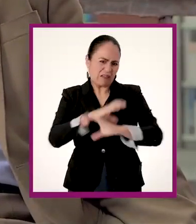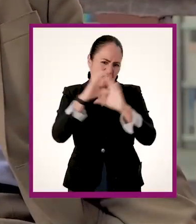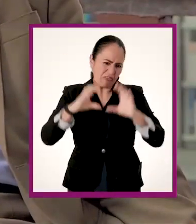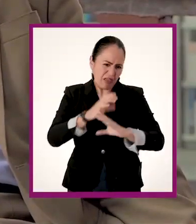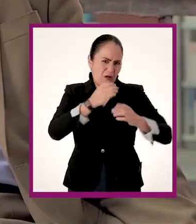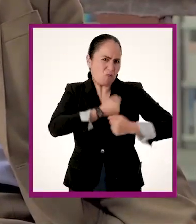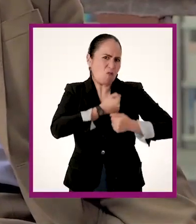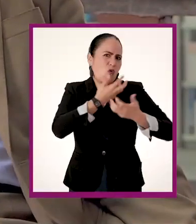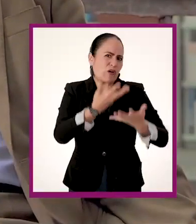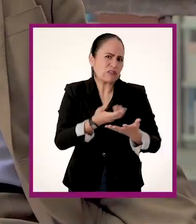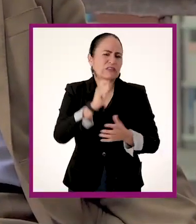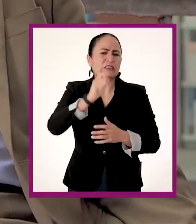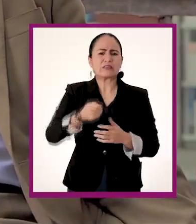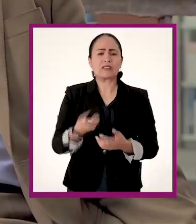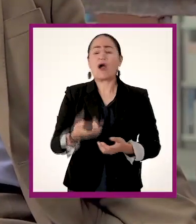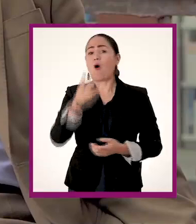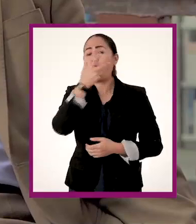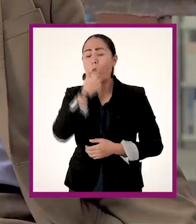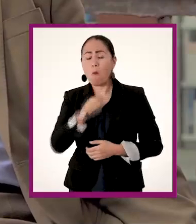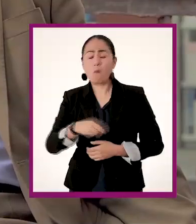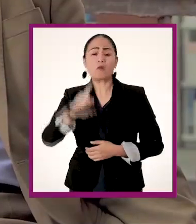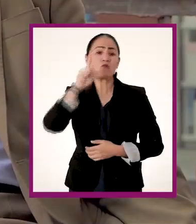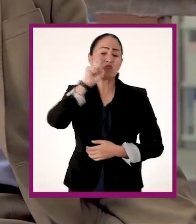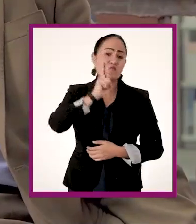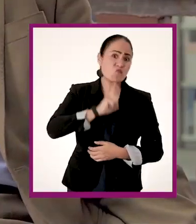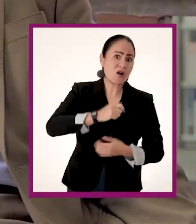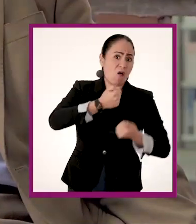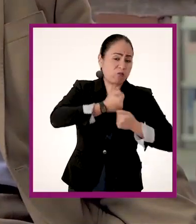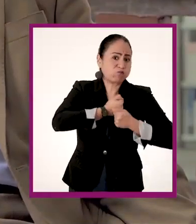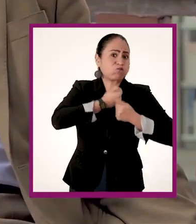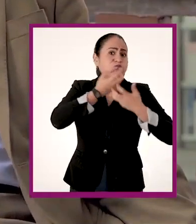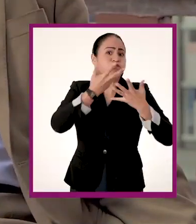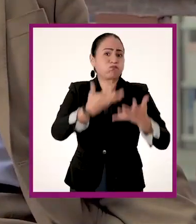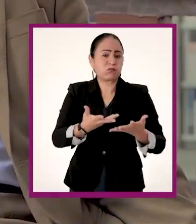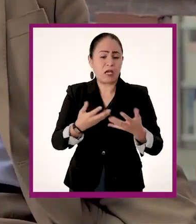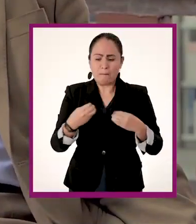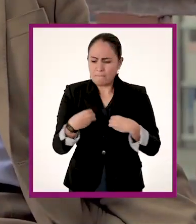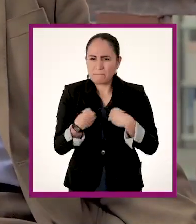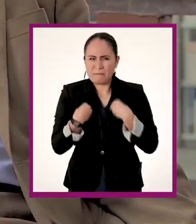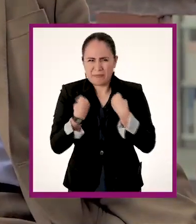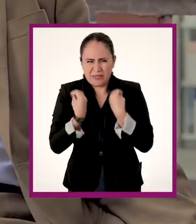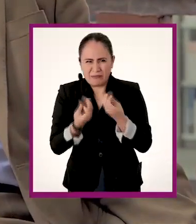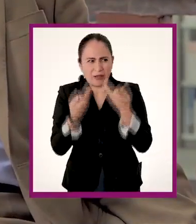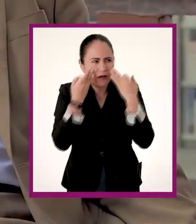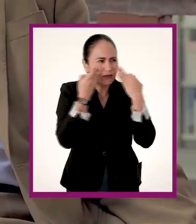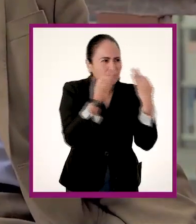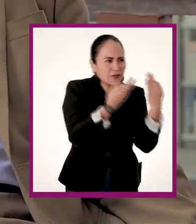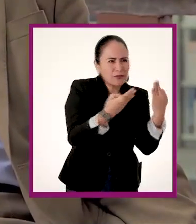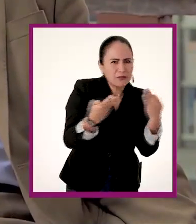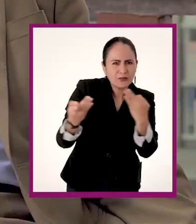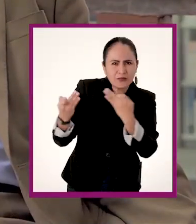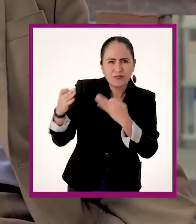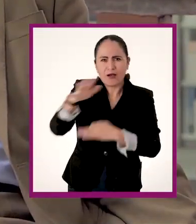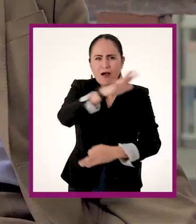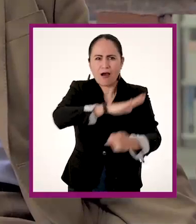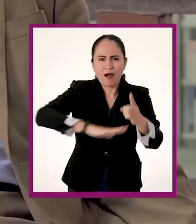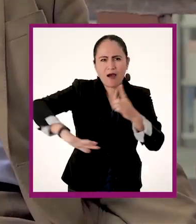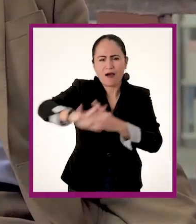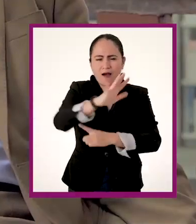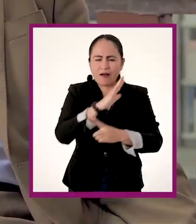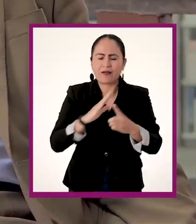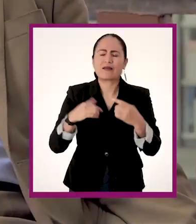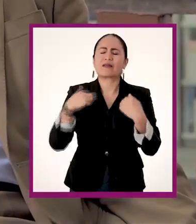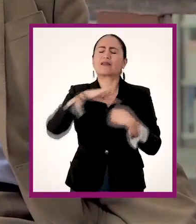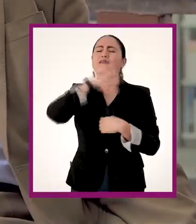leyendas, cantares y demás, son expresiones de hombres que vivieron la vida y el